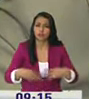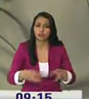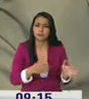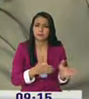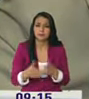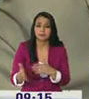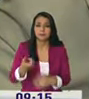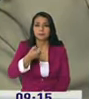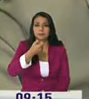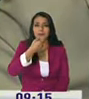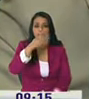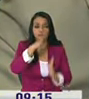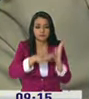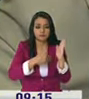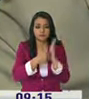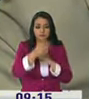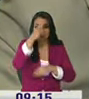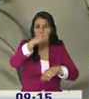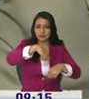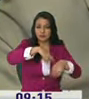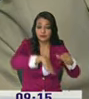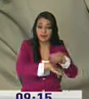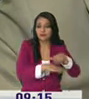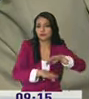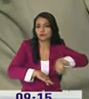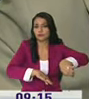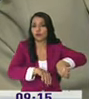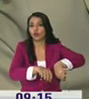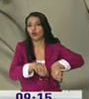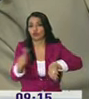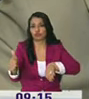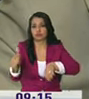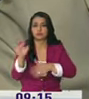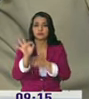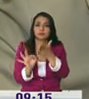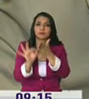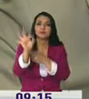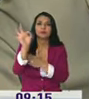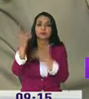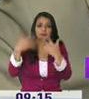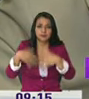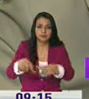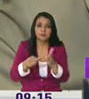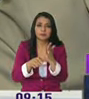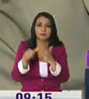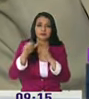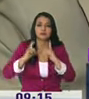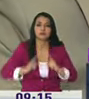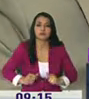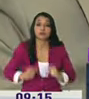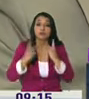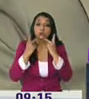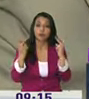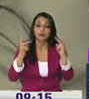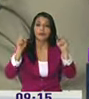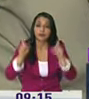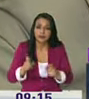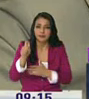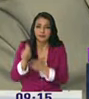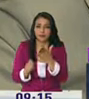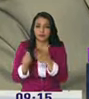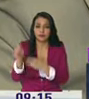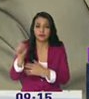medicamentos que están fuera del Cuadro Nacional de Medicamentos Básicos. Es una aprobación que nosotros damos como Ministerio de Salud Pública. De